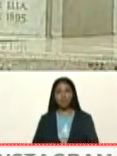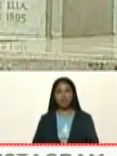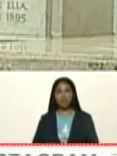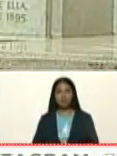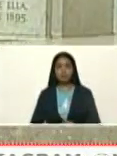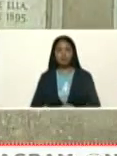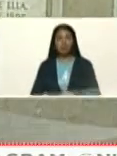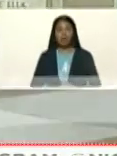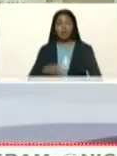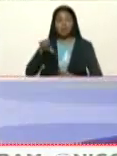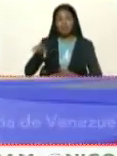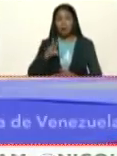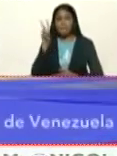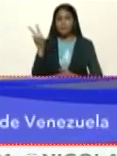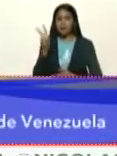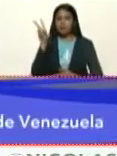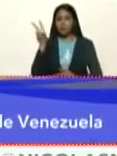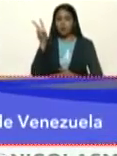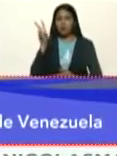del Estado venezolano,